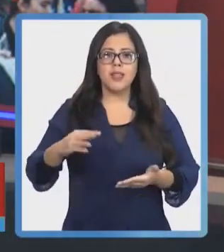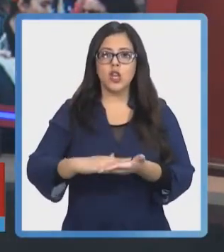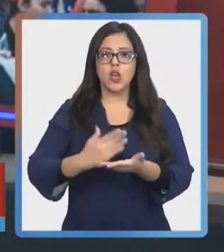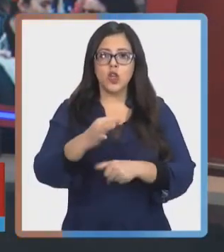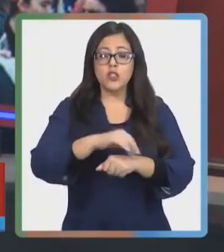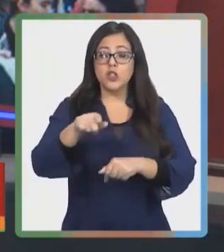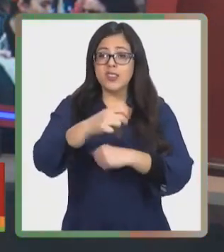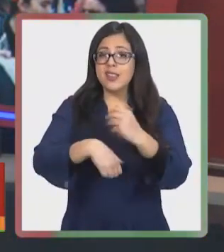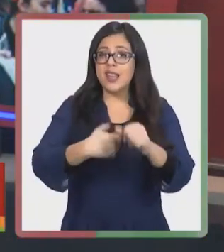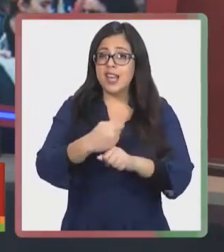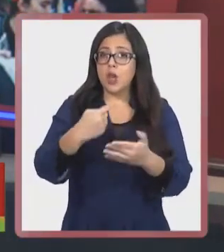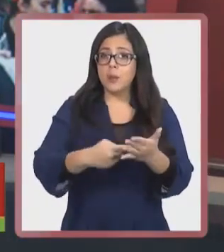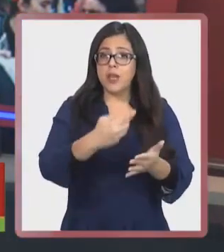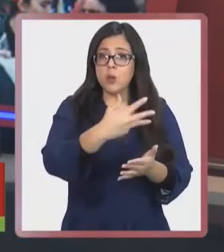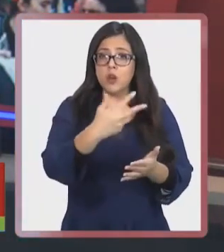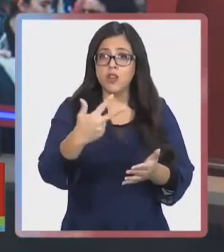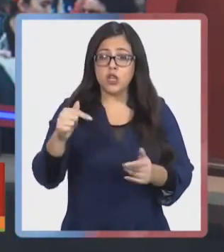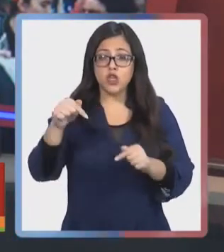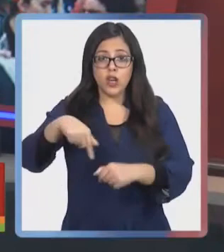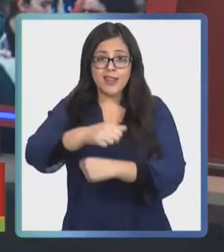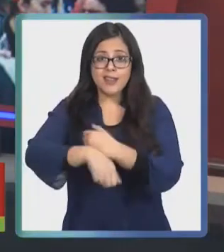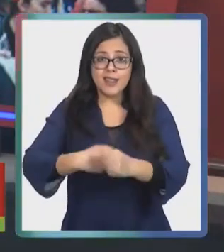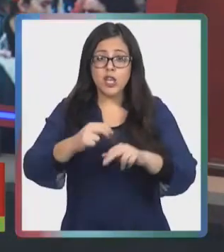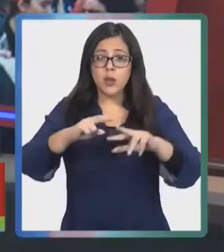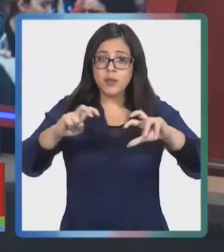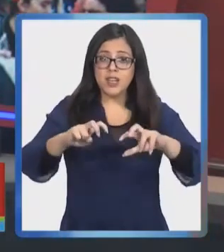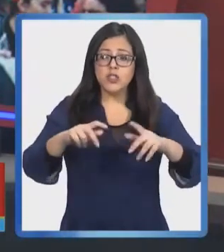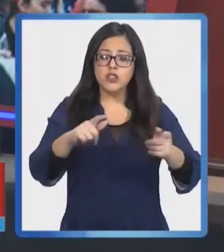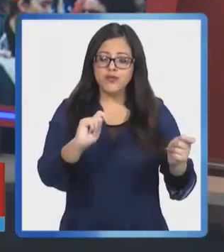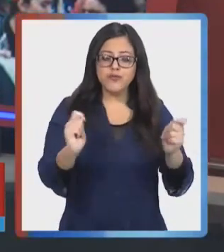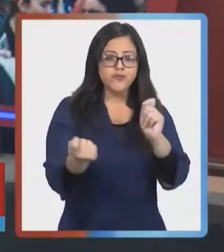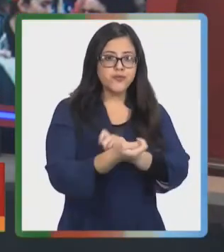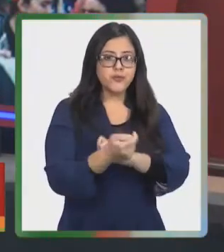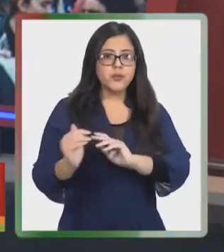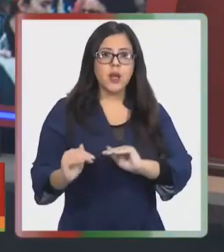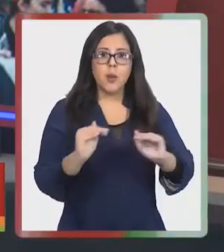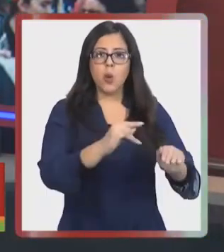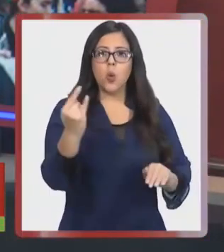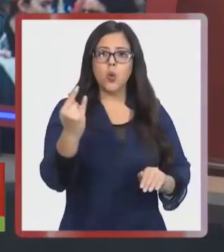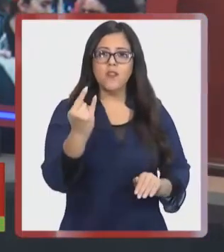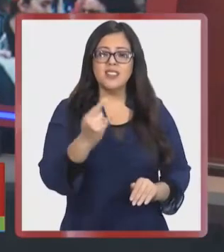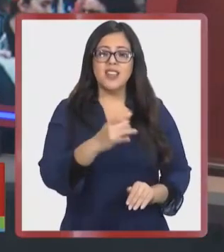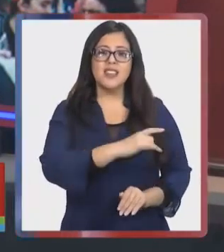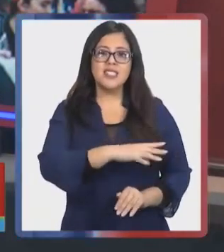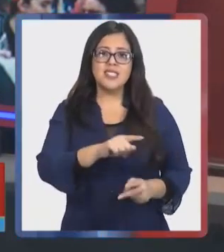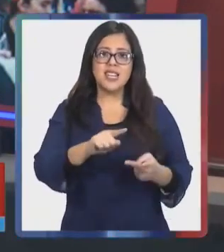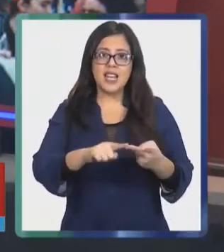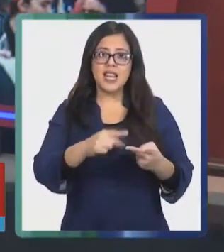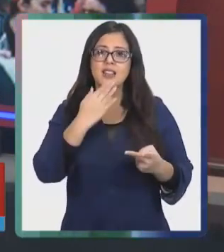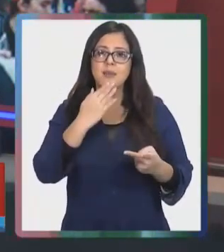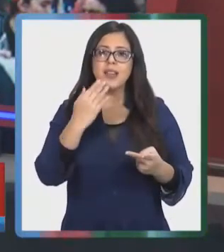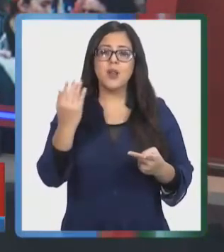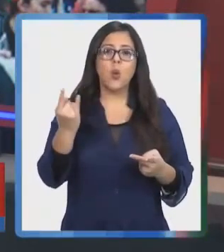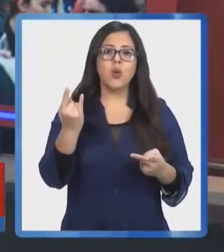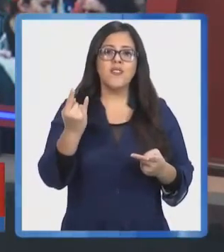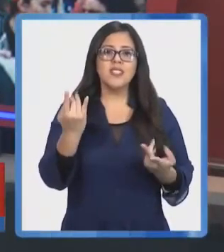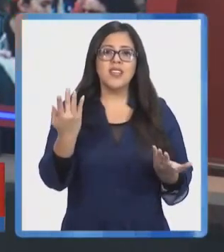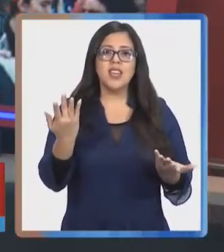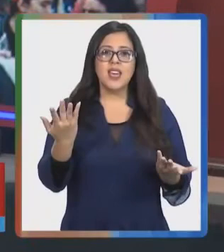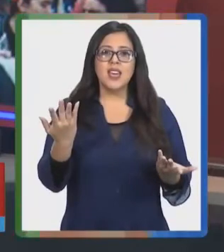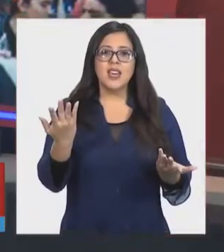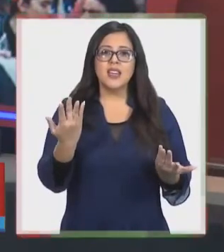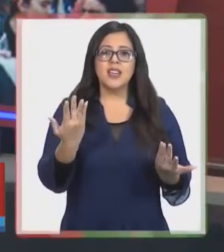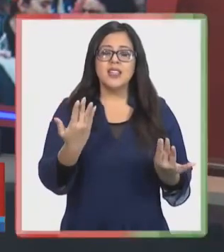de Salud del año 1998. Este año ese estudio se va a actualizar con el apoyo de la Universidad de Chile y la